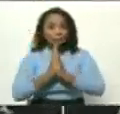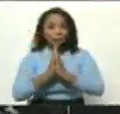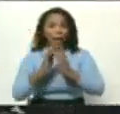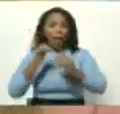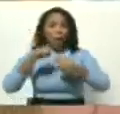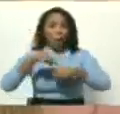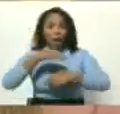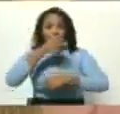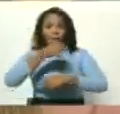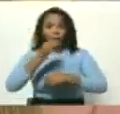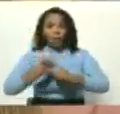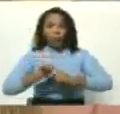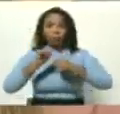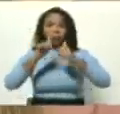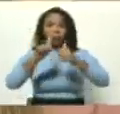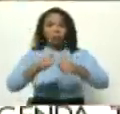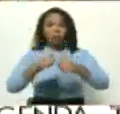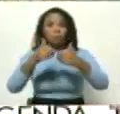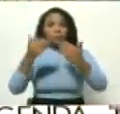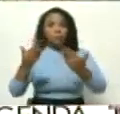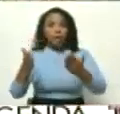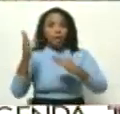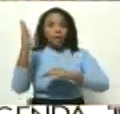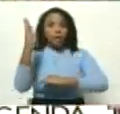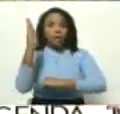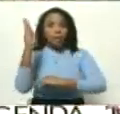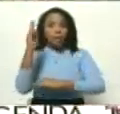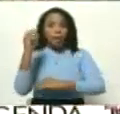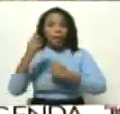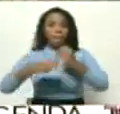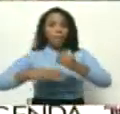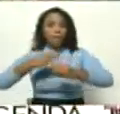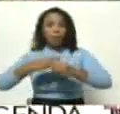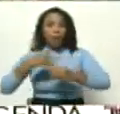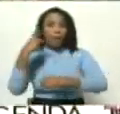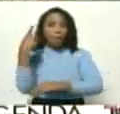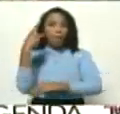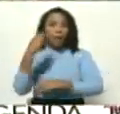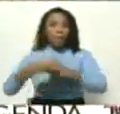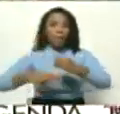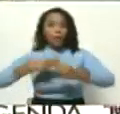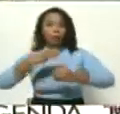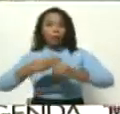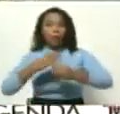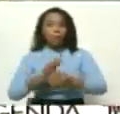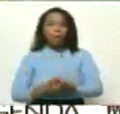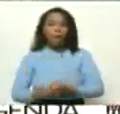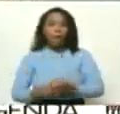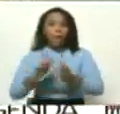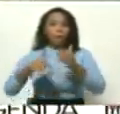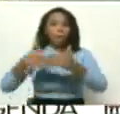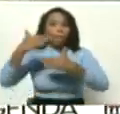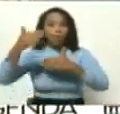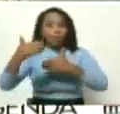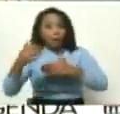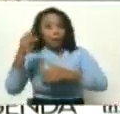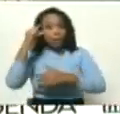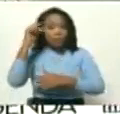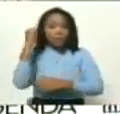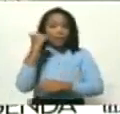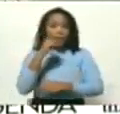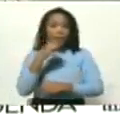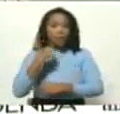tarde comenzaremos en la Iglesia de la Pastora, en la Parroquia de la Pastora. Después el día sábado